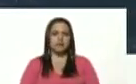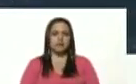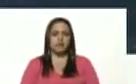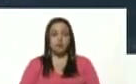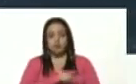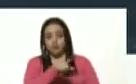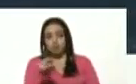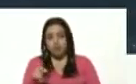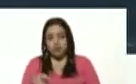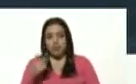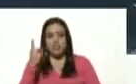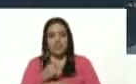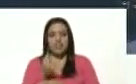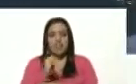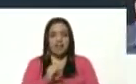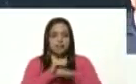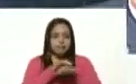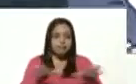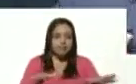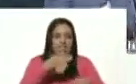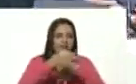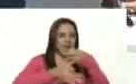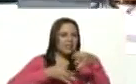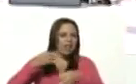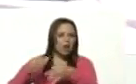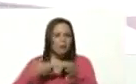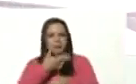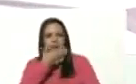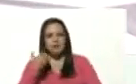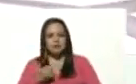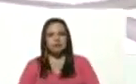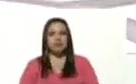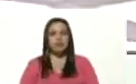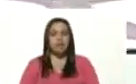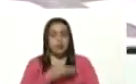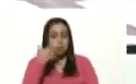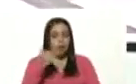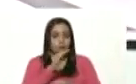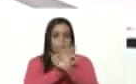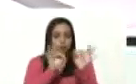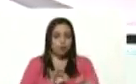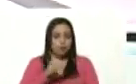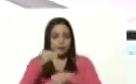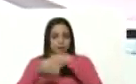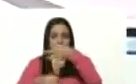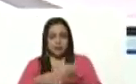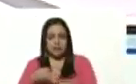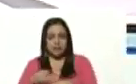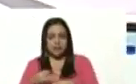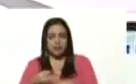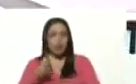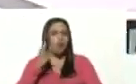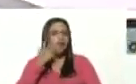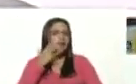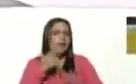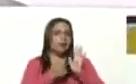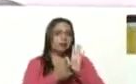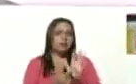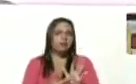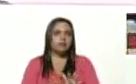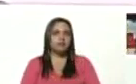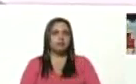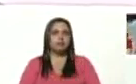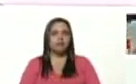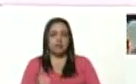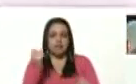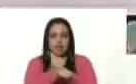ustedes amplíen las explicaciones. Y no hay mejor forma de explicar que con el ejemplo, que con la